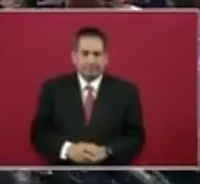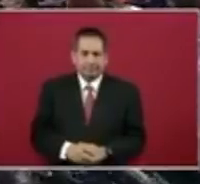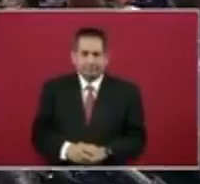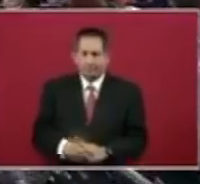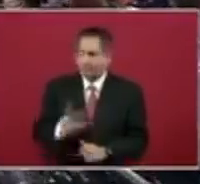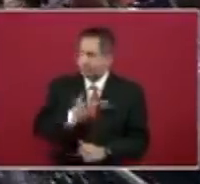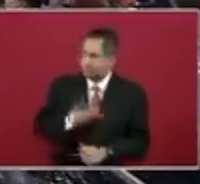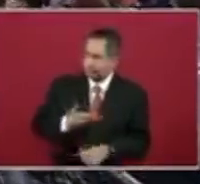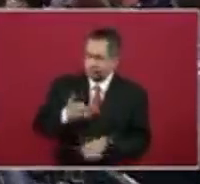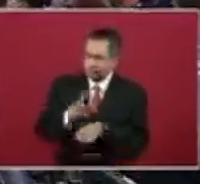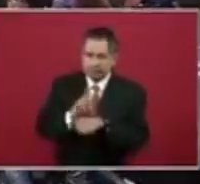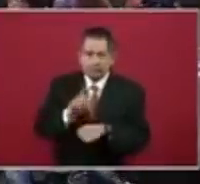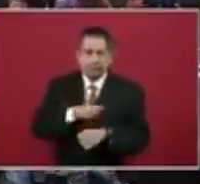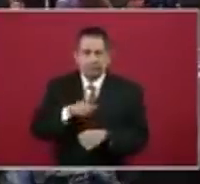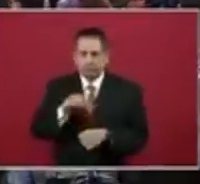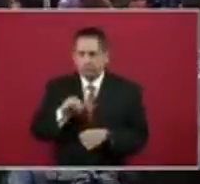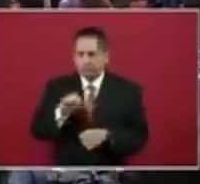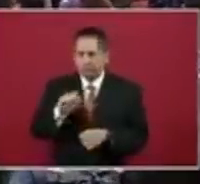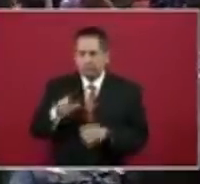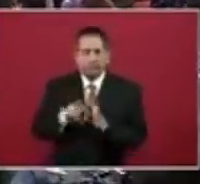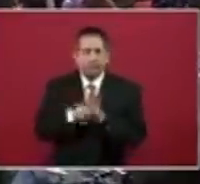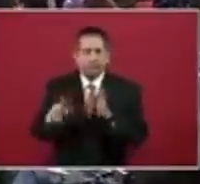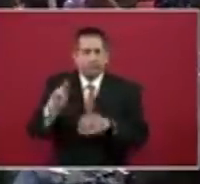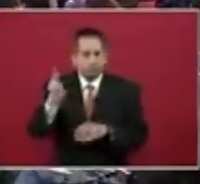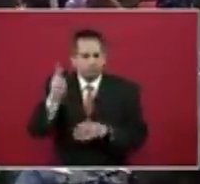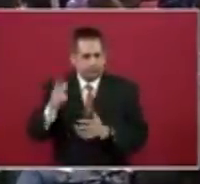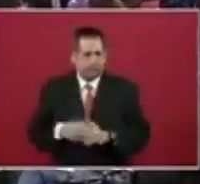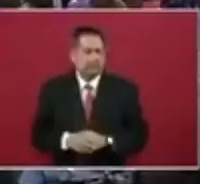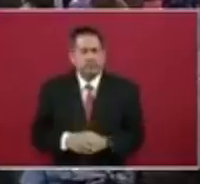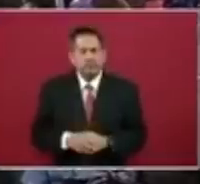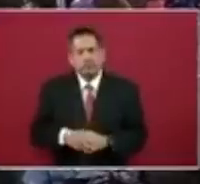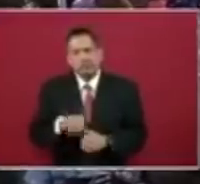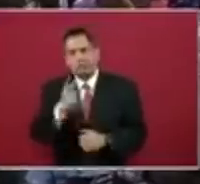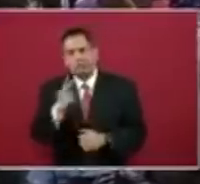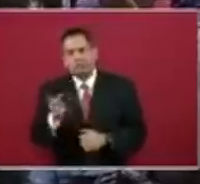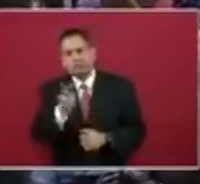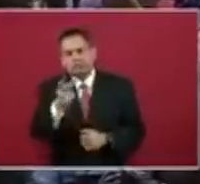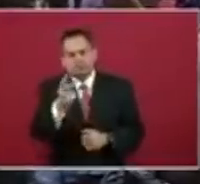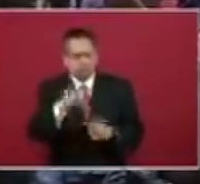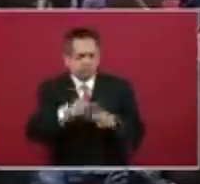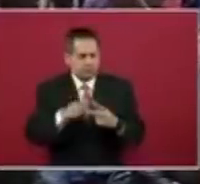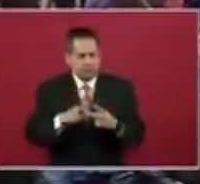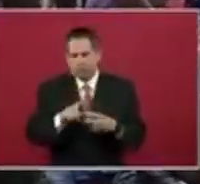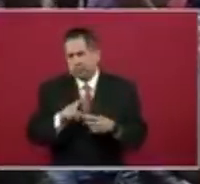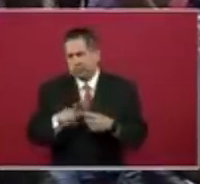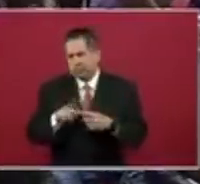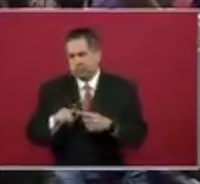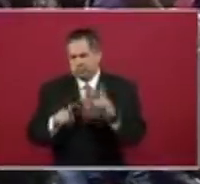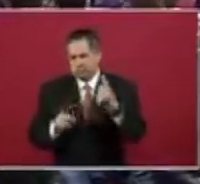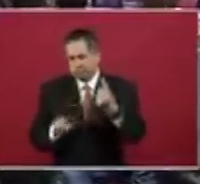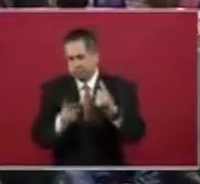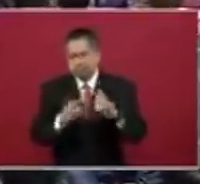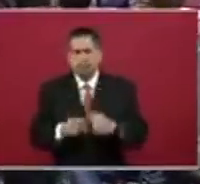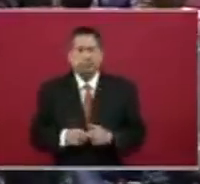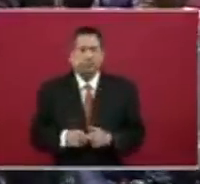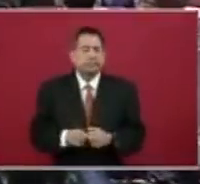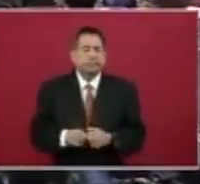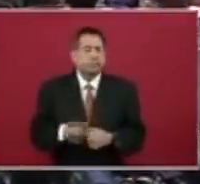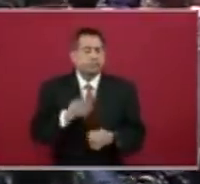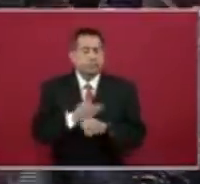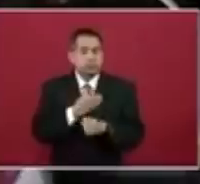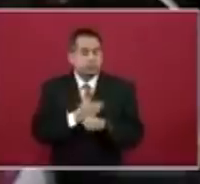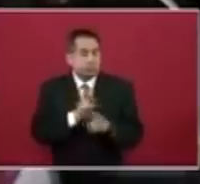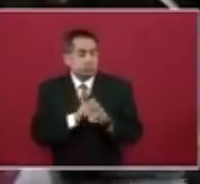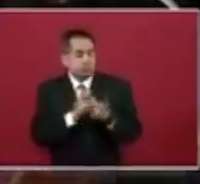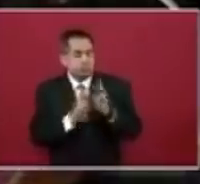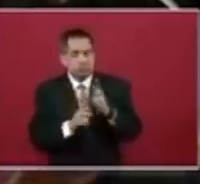Presidente, buenos días. Misael Zavala, del Universal. Yo quiero hacerle dos preguntas. Una acerca, hoy tenemos una entrevista